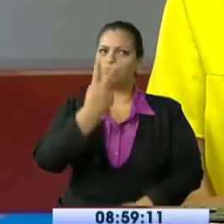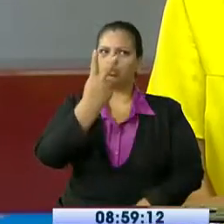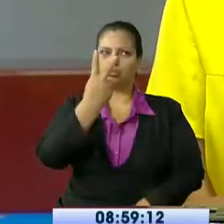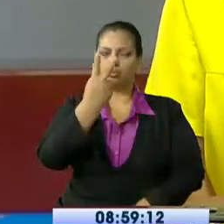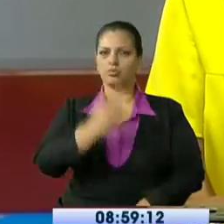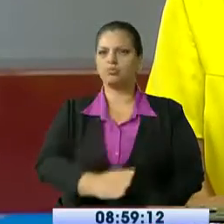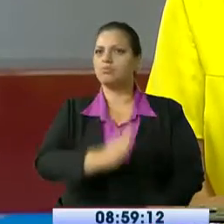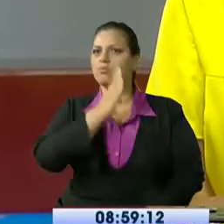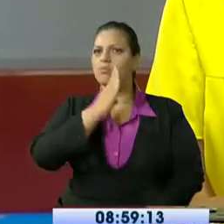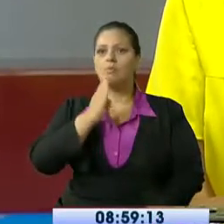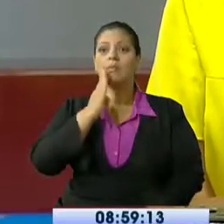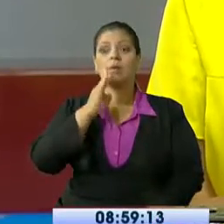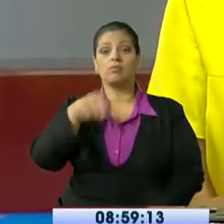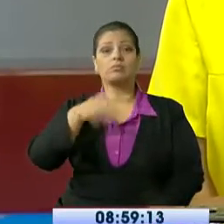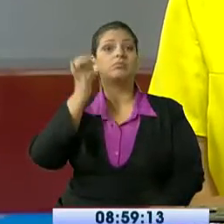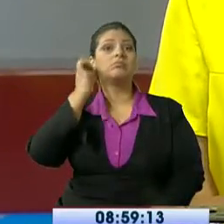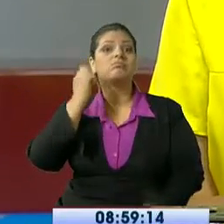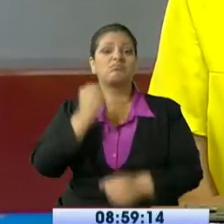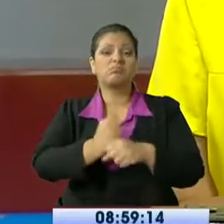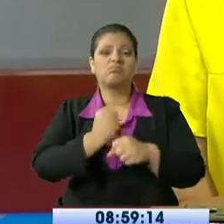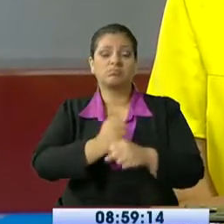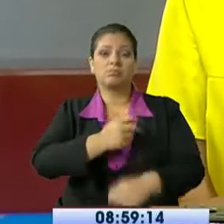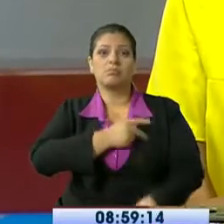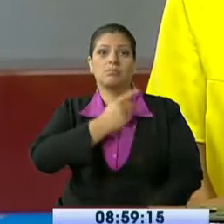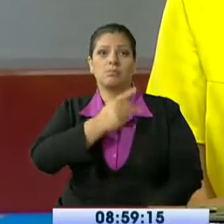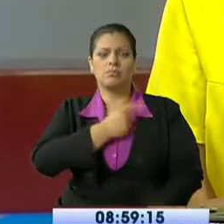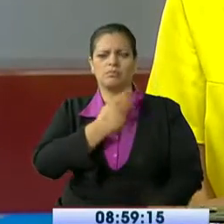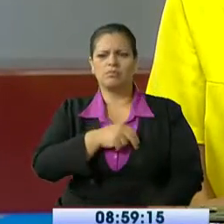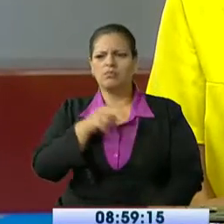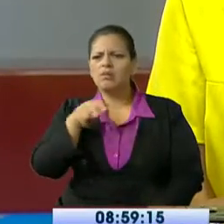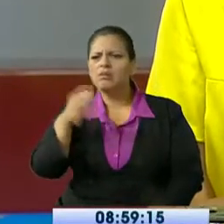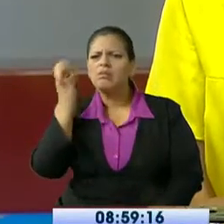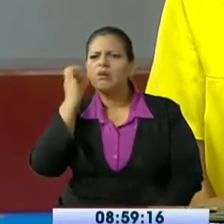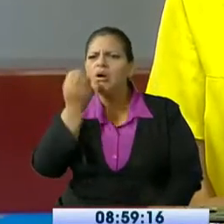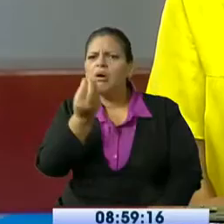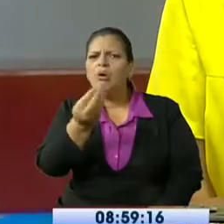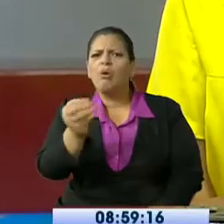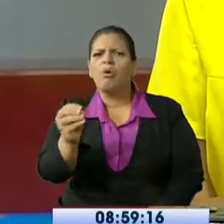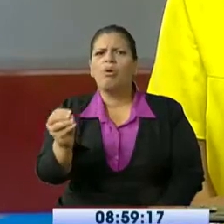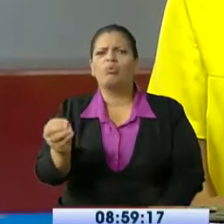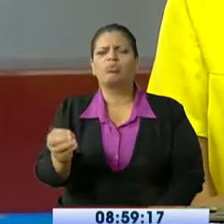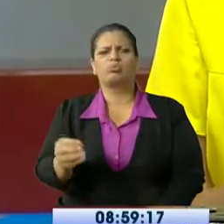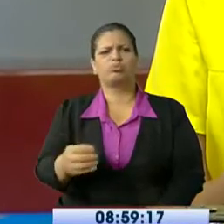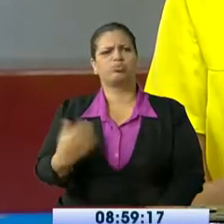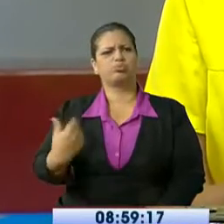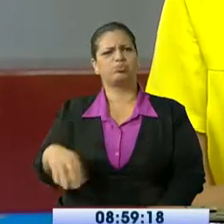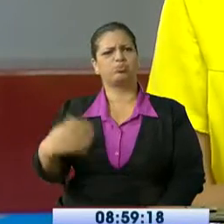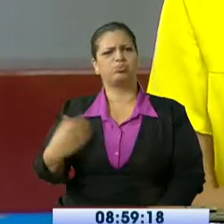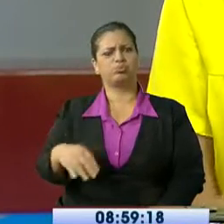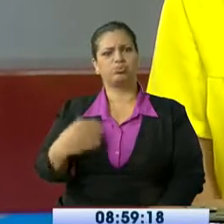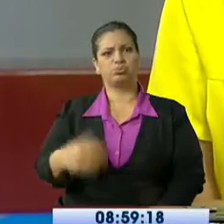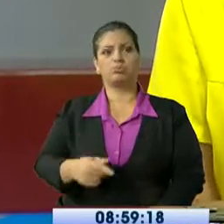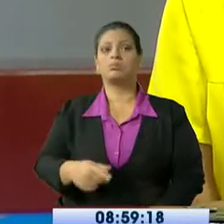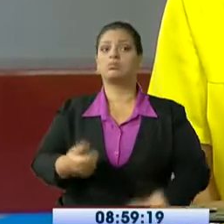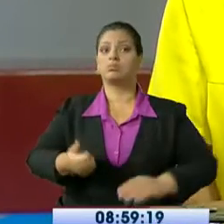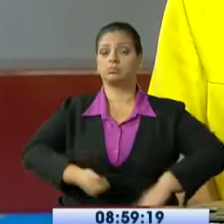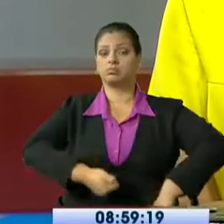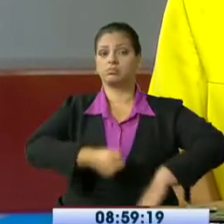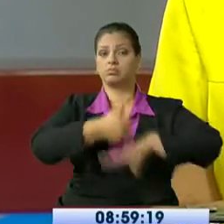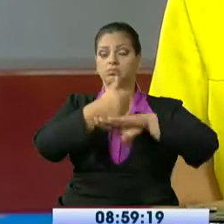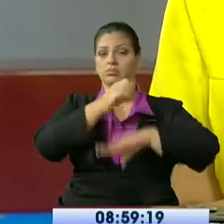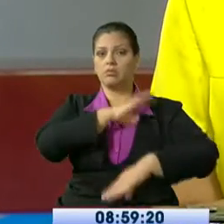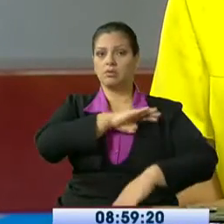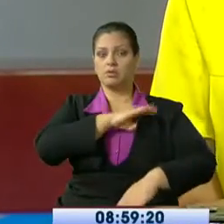gente como bares. En su interior se evidenciaron jóvenes ofreciendo servicios sexuales. Esta labor fue de la Intendencia de Policía en conjunto